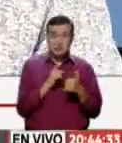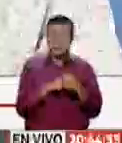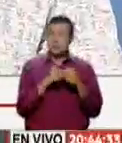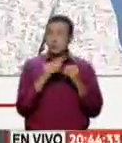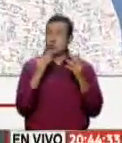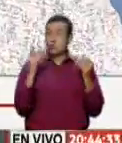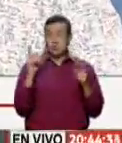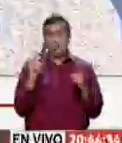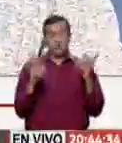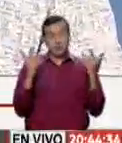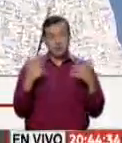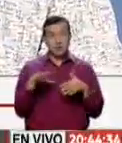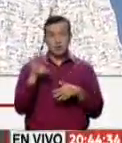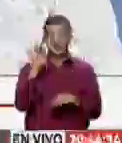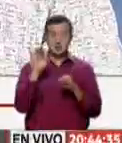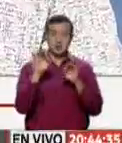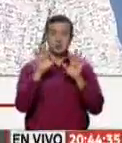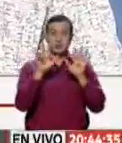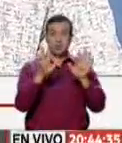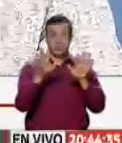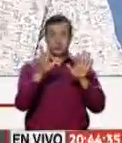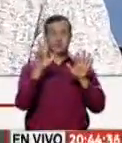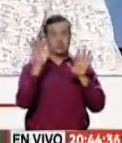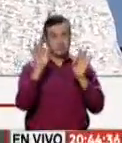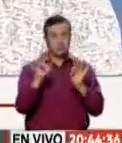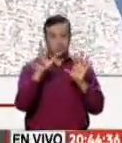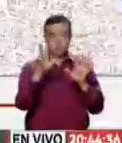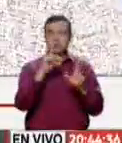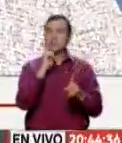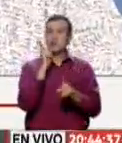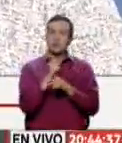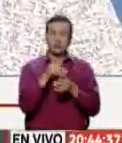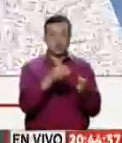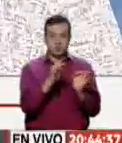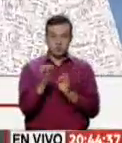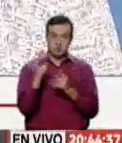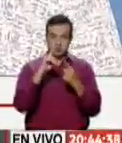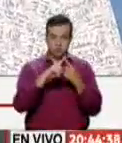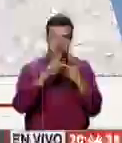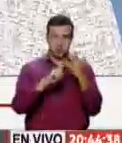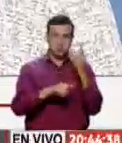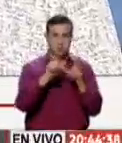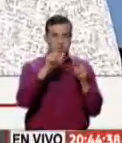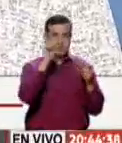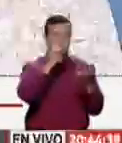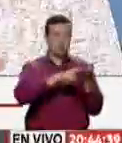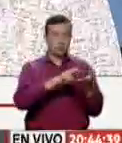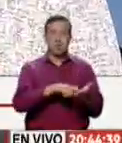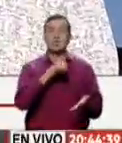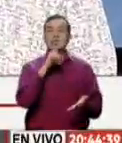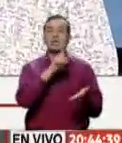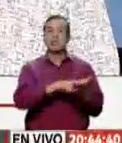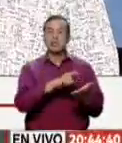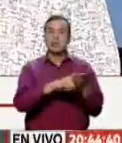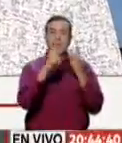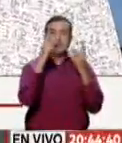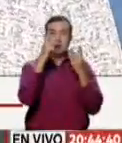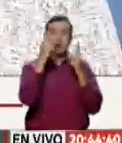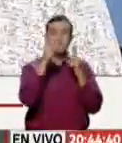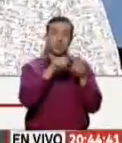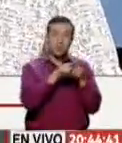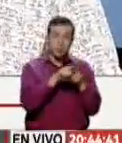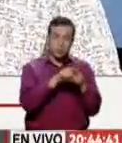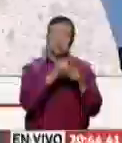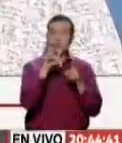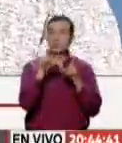demasiados. Y al final elegimos a los 8 definitivos, que fue de 2 formas. Por un lado, el público votó por a quienes quería ver en el concurso